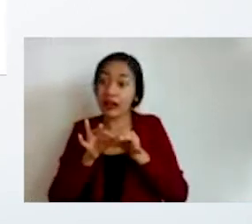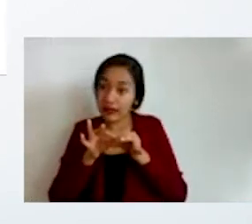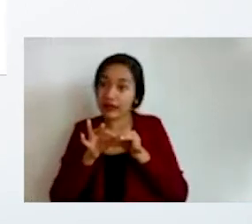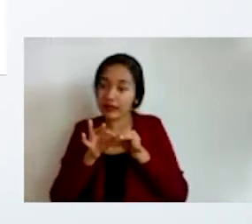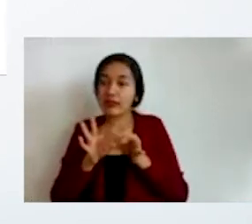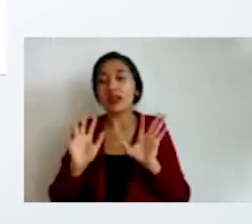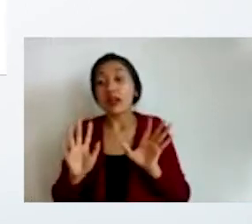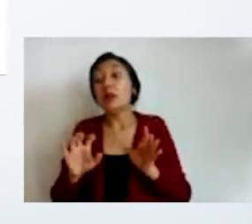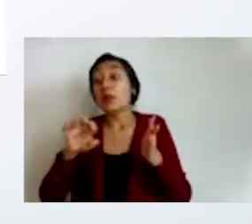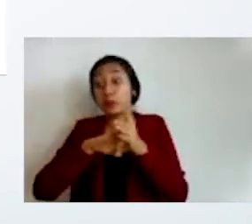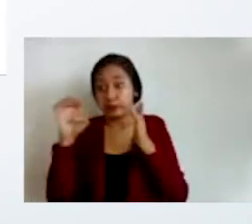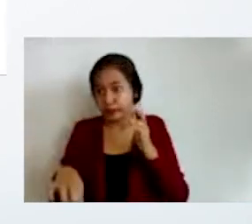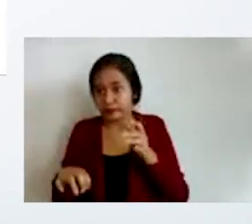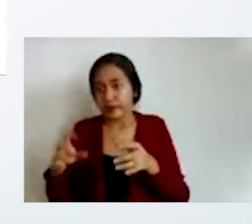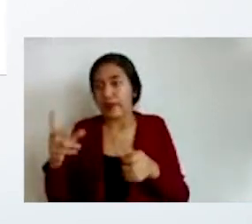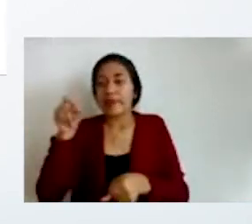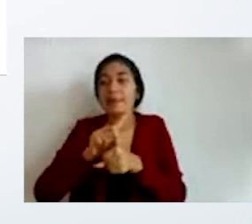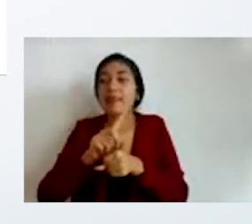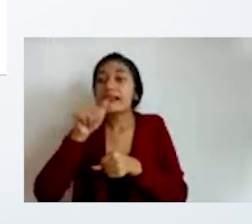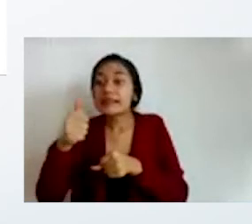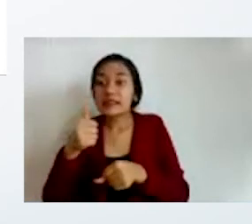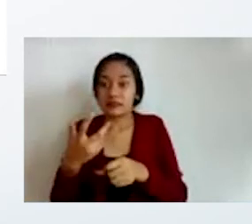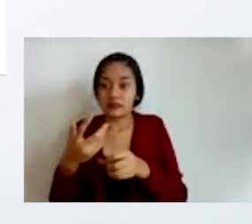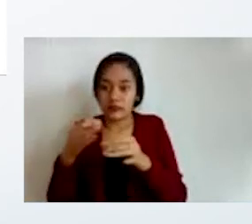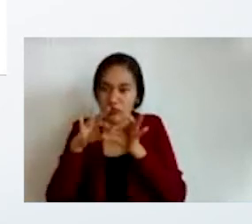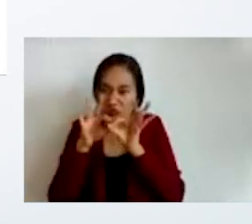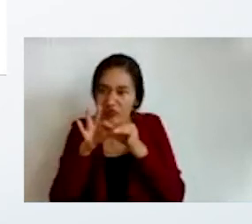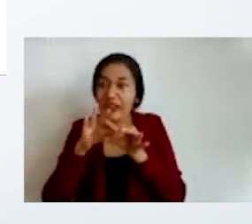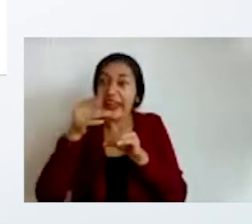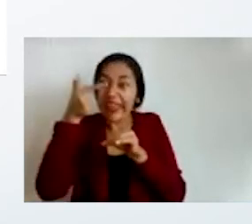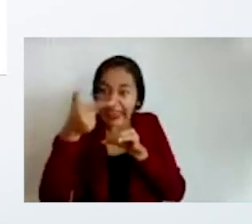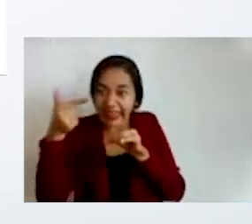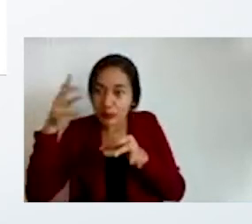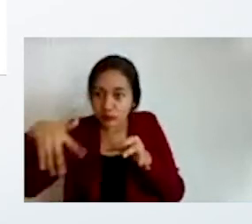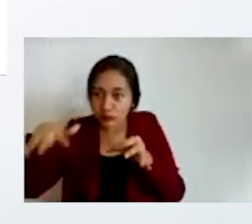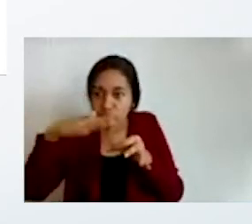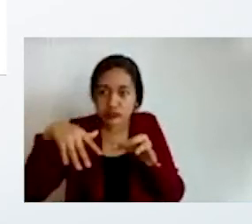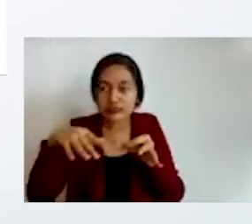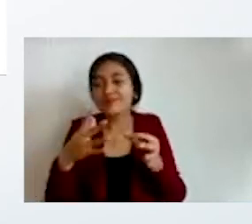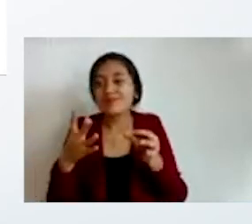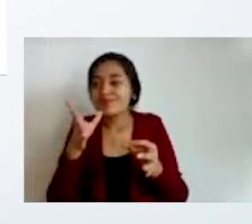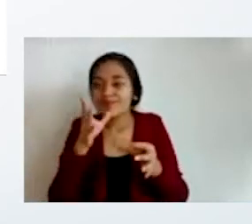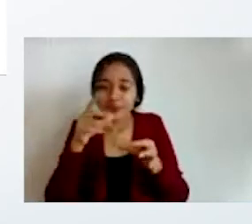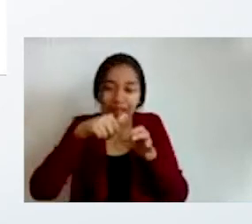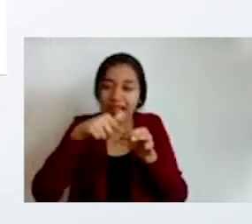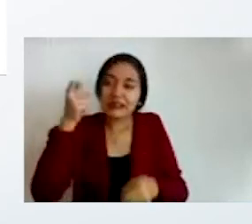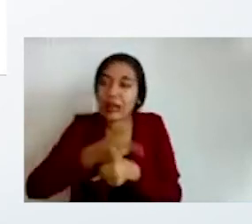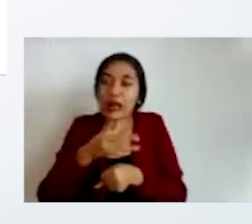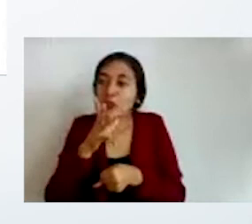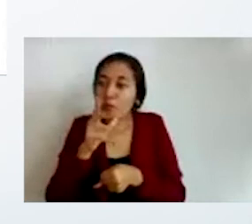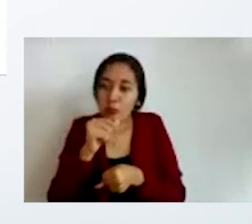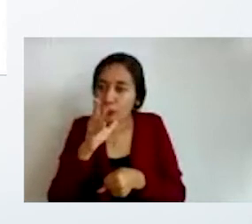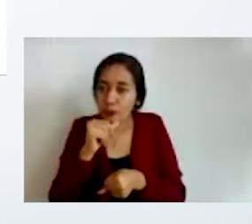IgGs, o sea, los rojos, pues no los vamos a encontrar. Entonces, las pruebas nos tienen que decir si lo que buscan